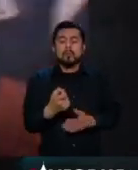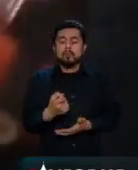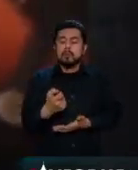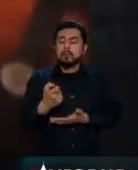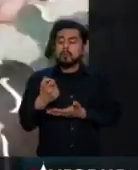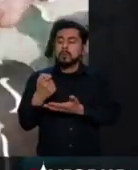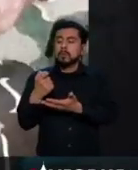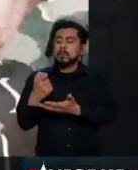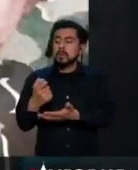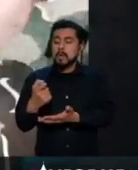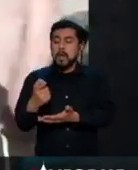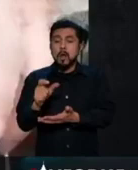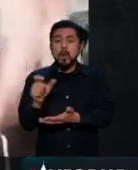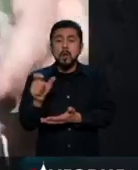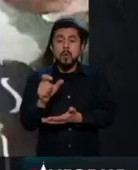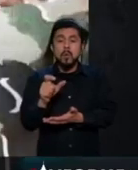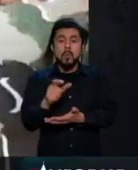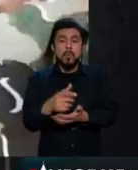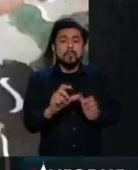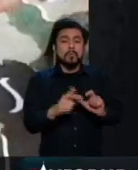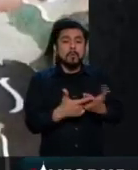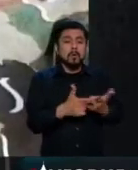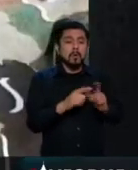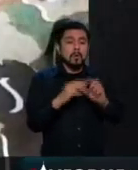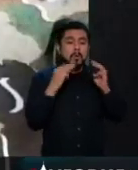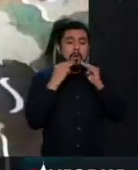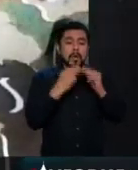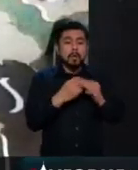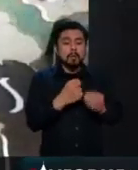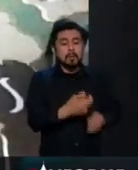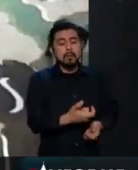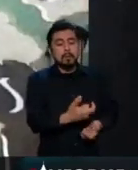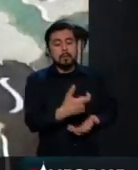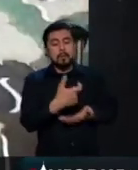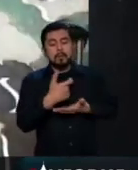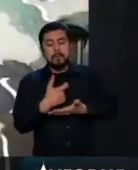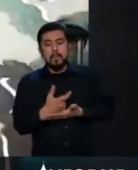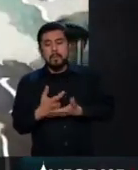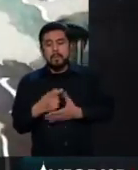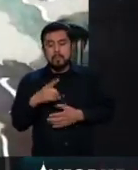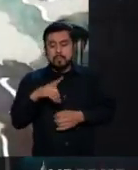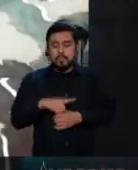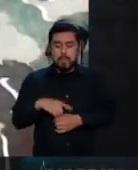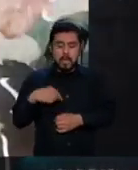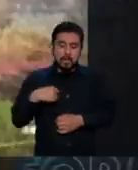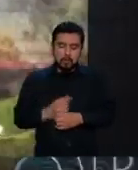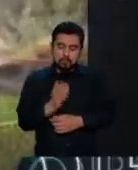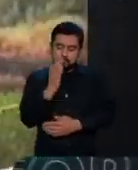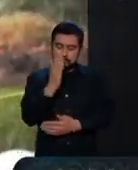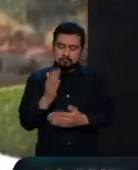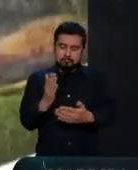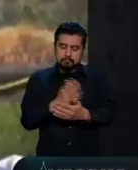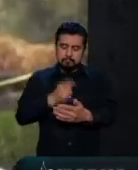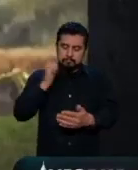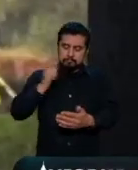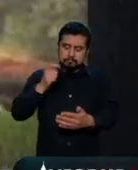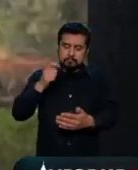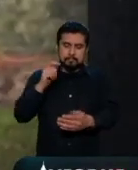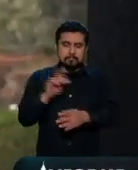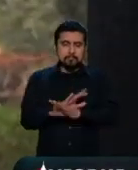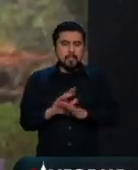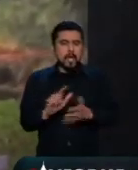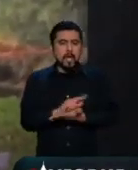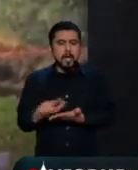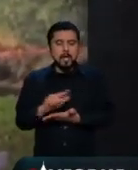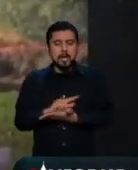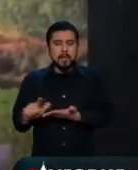se bendecía por las buenas acciones que ésta tenía. Es decir, esta concepción que se tiene. Lo que te quiero decir es, eso